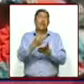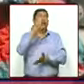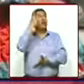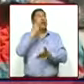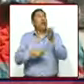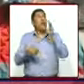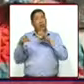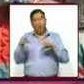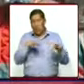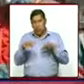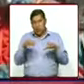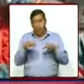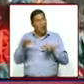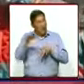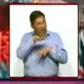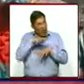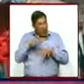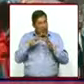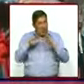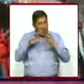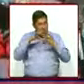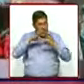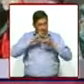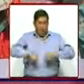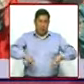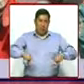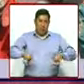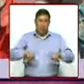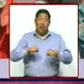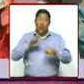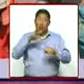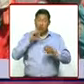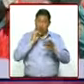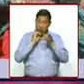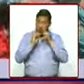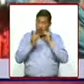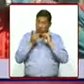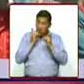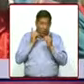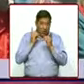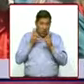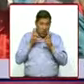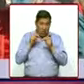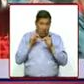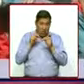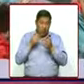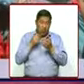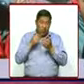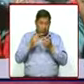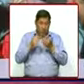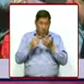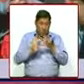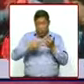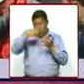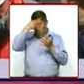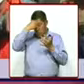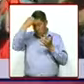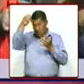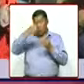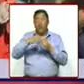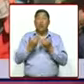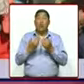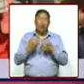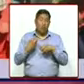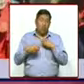hacer? ¿Van a venir a destruir la ciudad? ¿No van a venir a dialogar? ¿No van a venir a plantear sus puntos de vista para ver cómo salimos de la